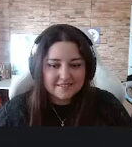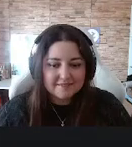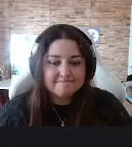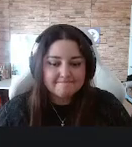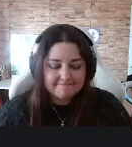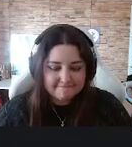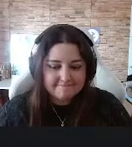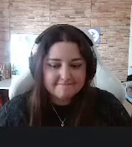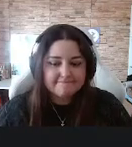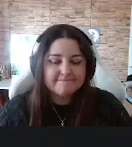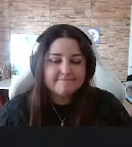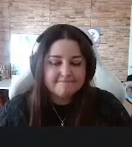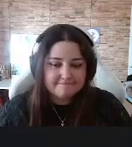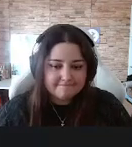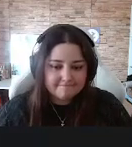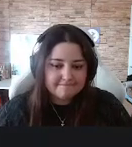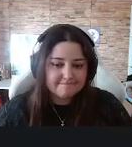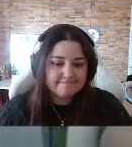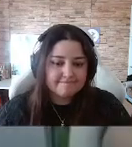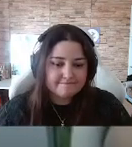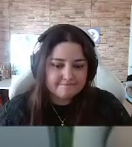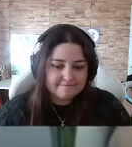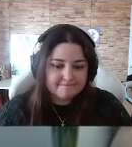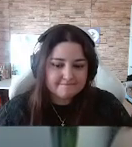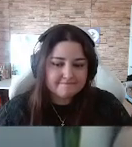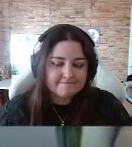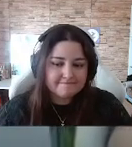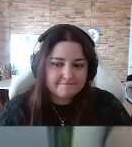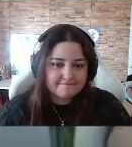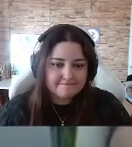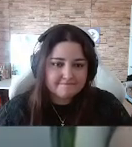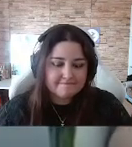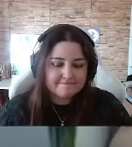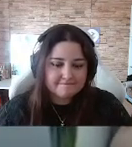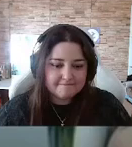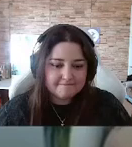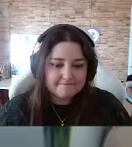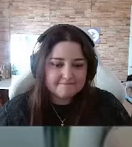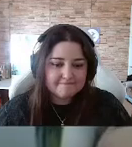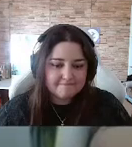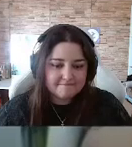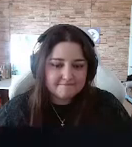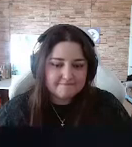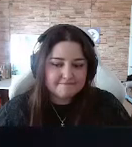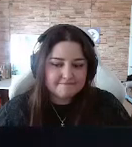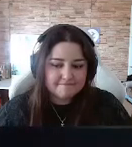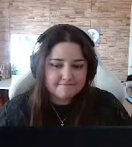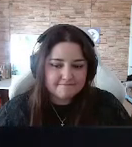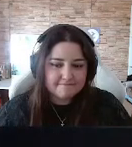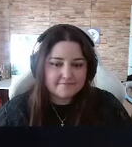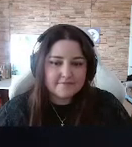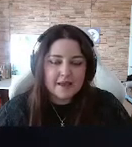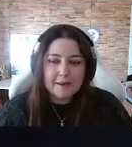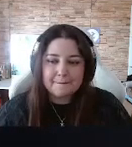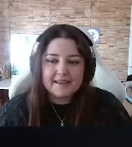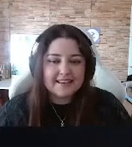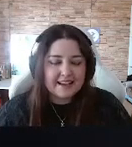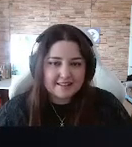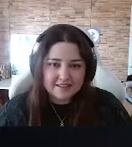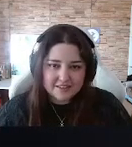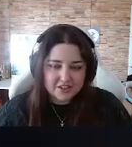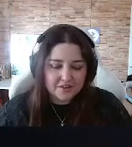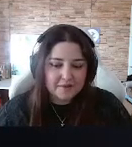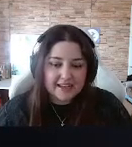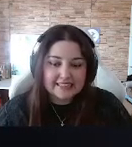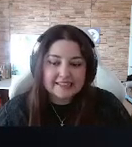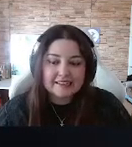homofobia, transfobia y bifobia, la Secretaría de Relaciones Exteriores da un paso más en contra de la discriminación. Me